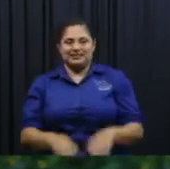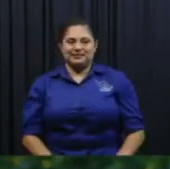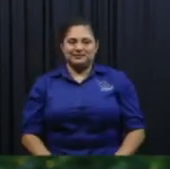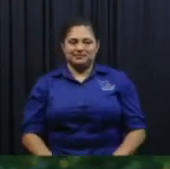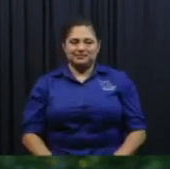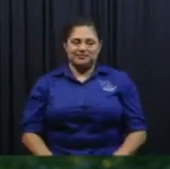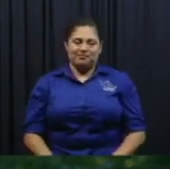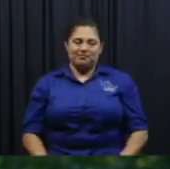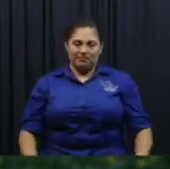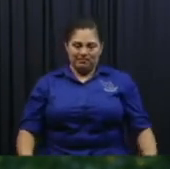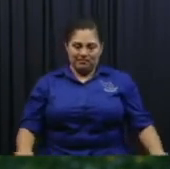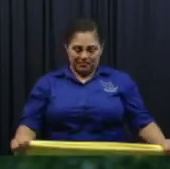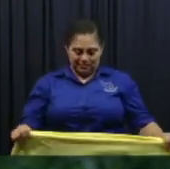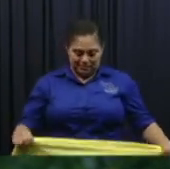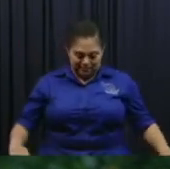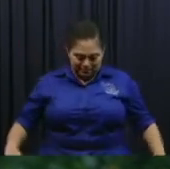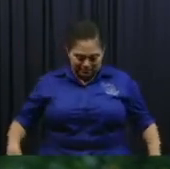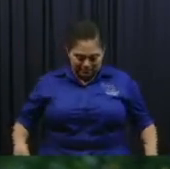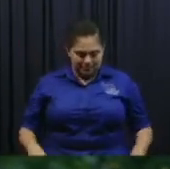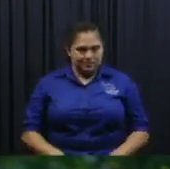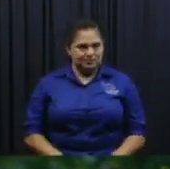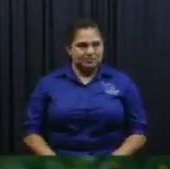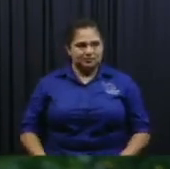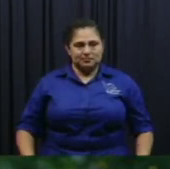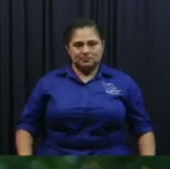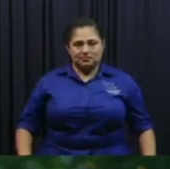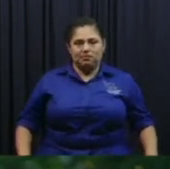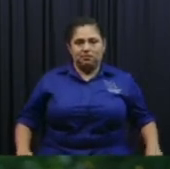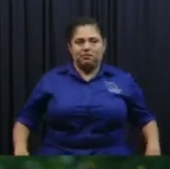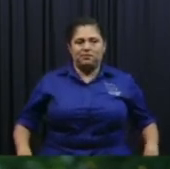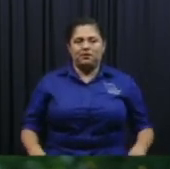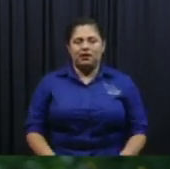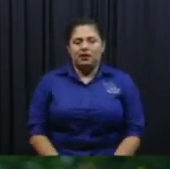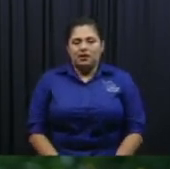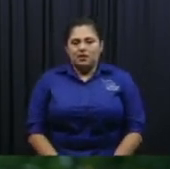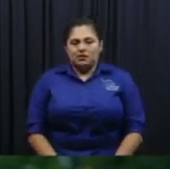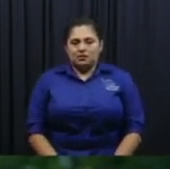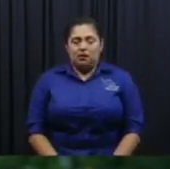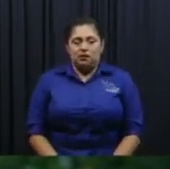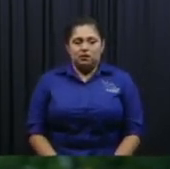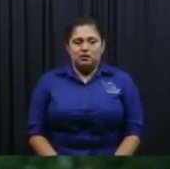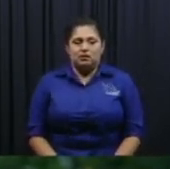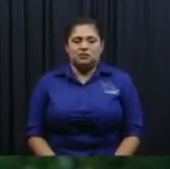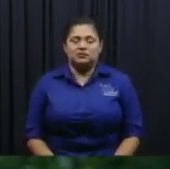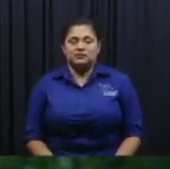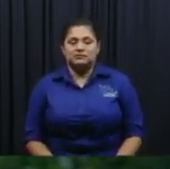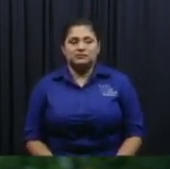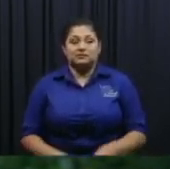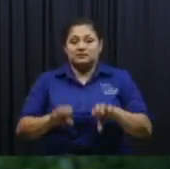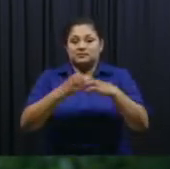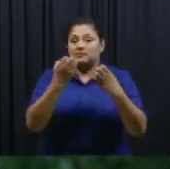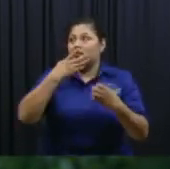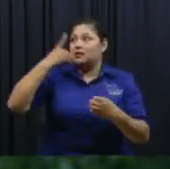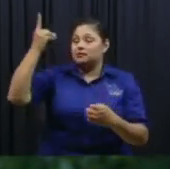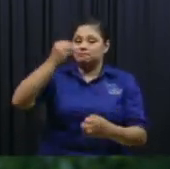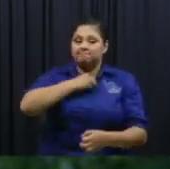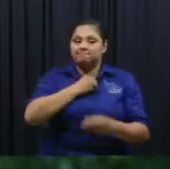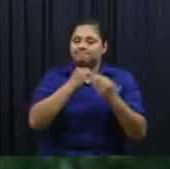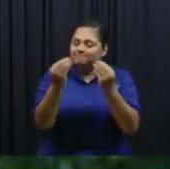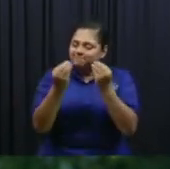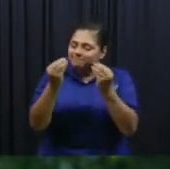está en el garabato dicen a los muchachos verdad Entonces ahora Dios quiere abundancia para